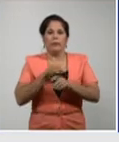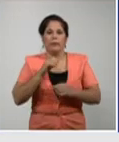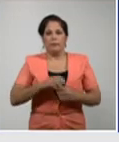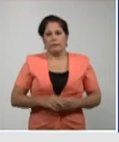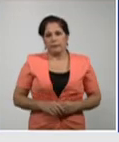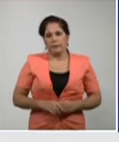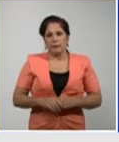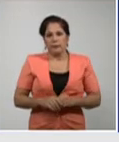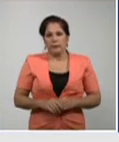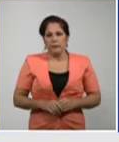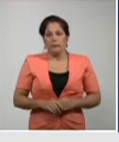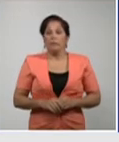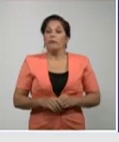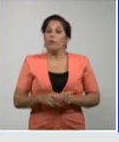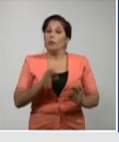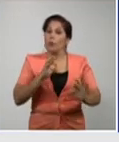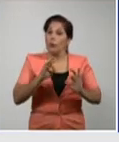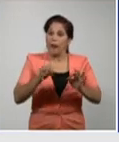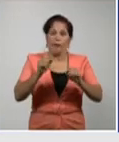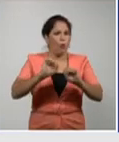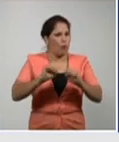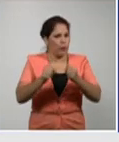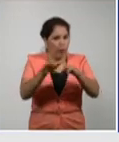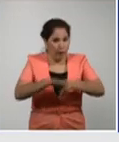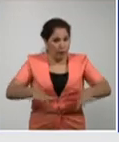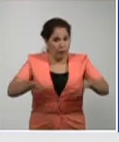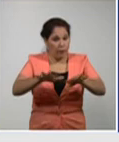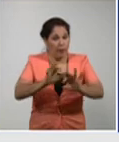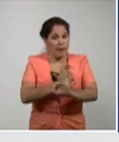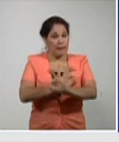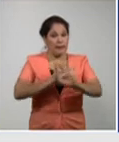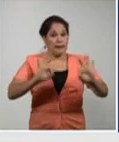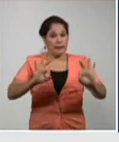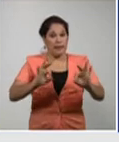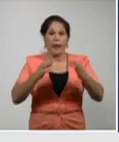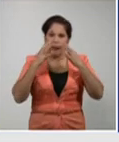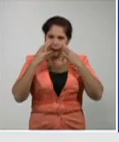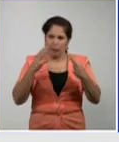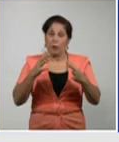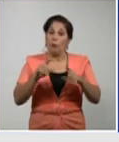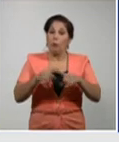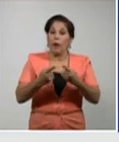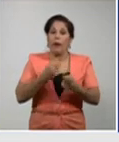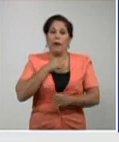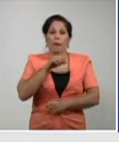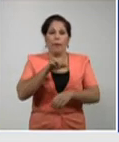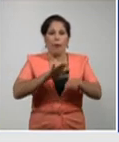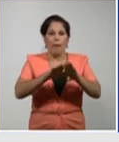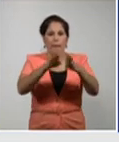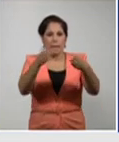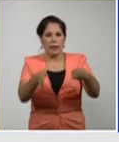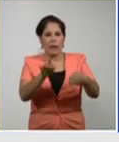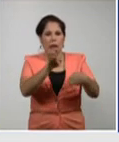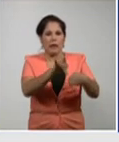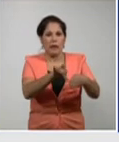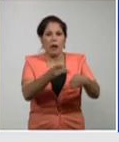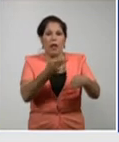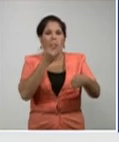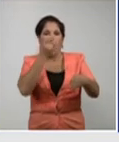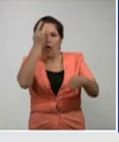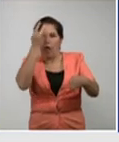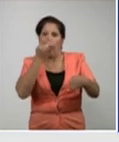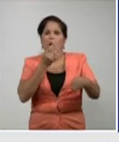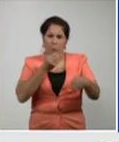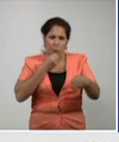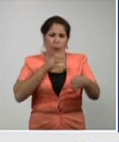esta atención con la desinfección, con la higiene necesaria. Porque cae en la superficie y está el virus presente en la superficie.